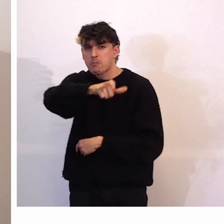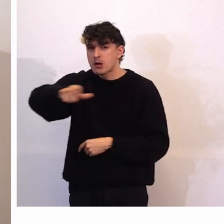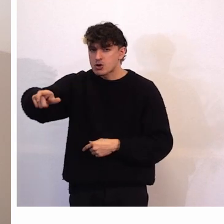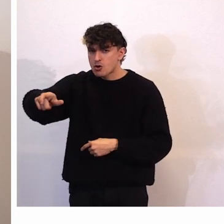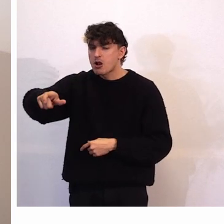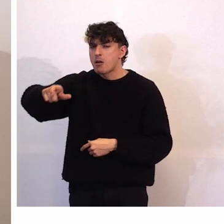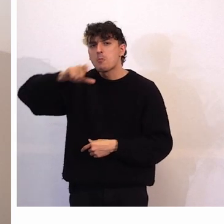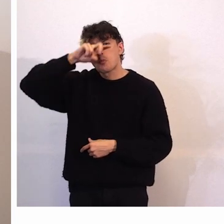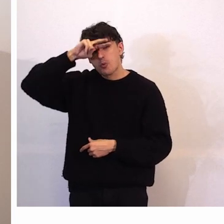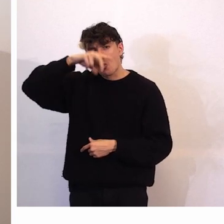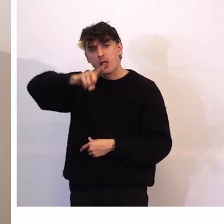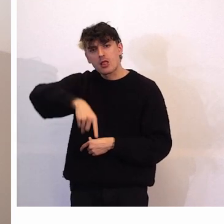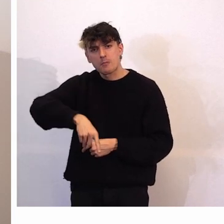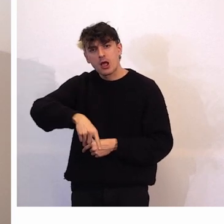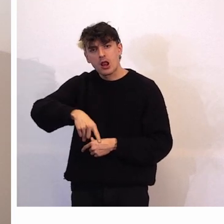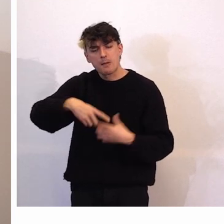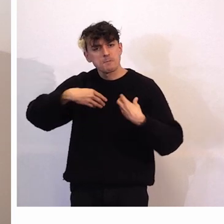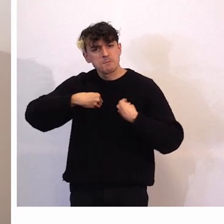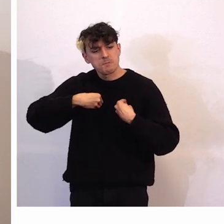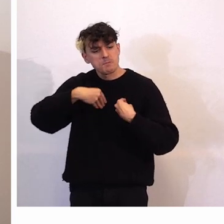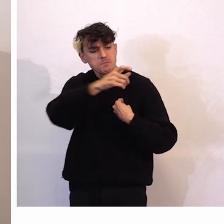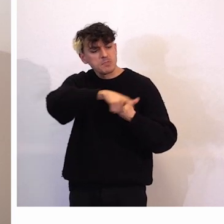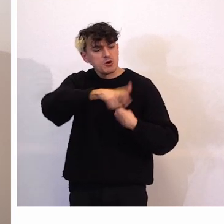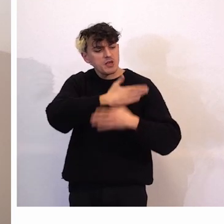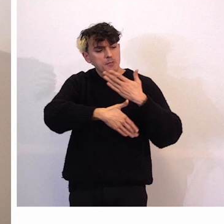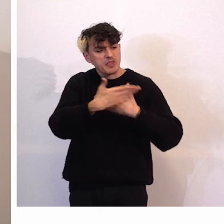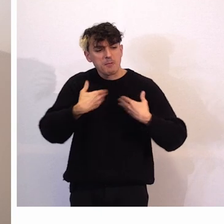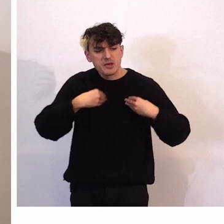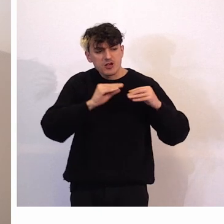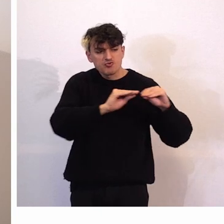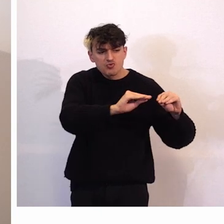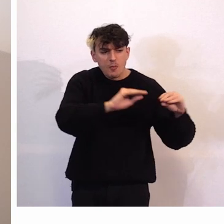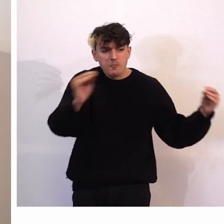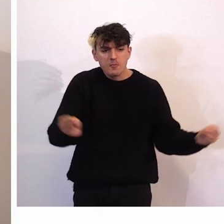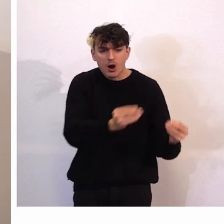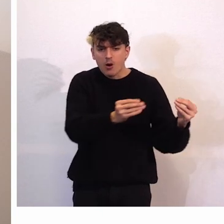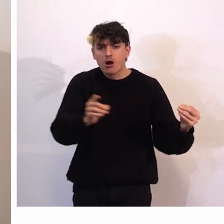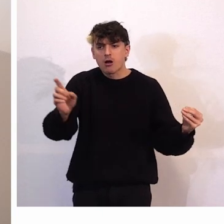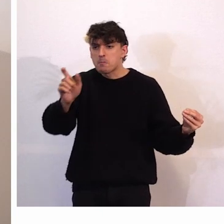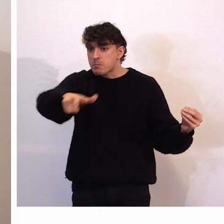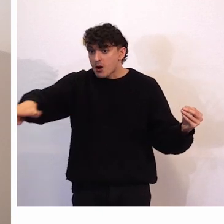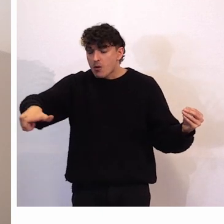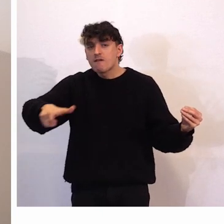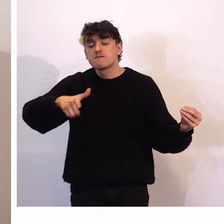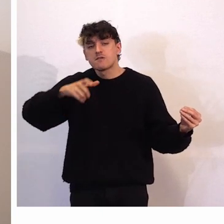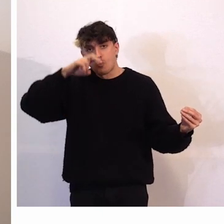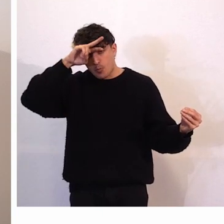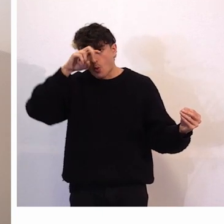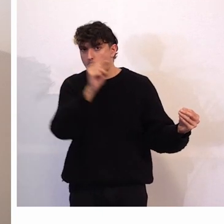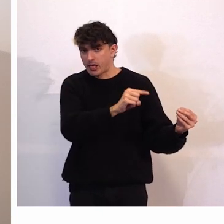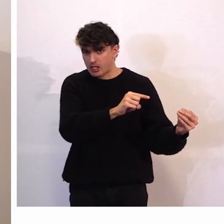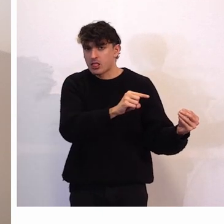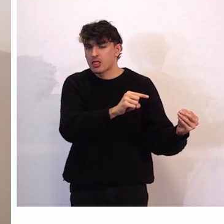preocupadas por mejorar la vida de las personas con discapacidad. Fui viendo que podía